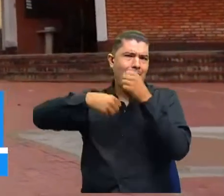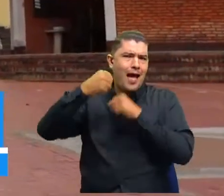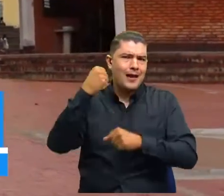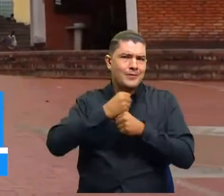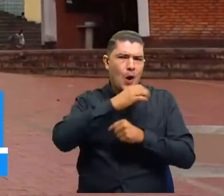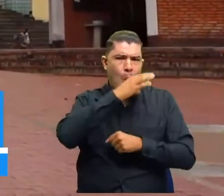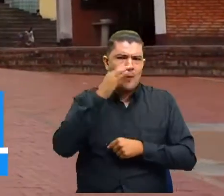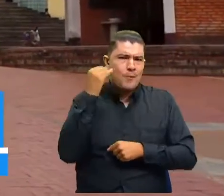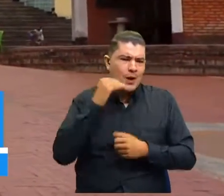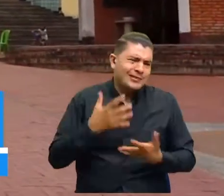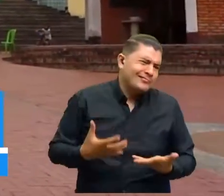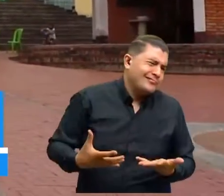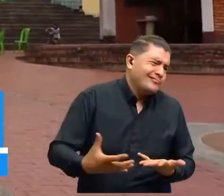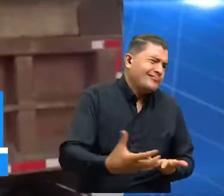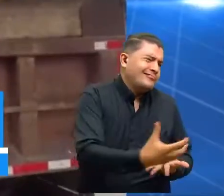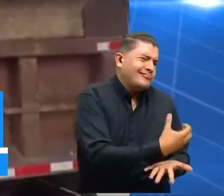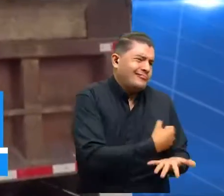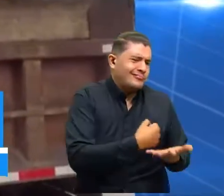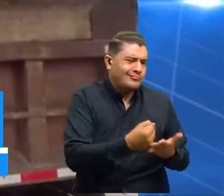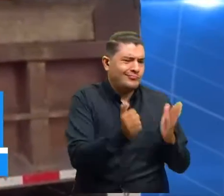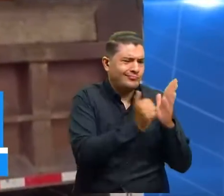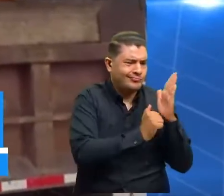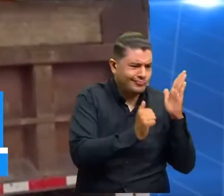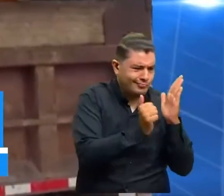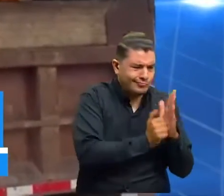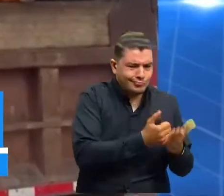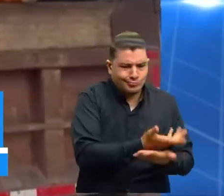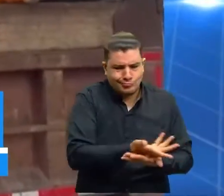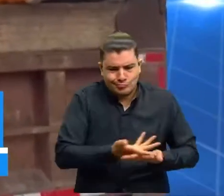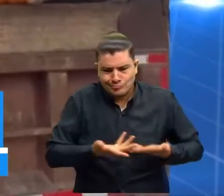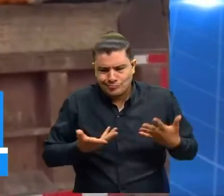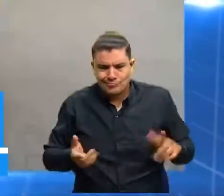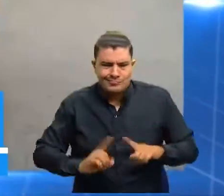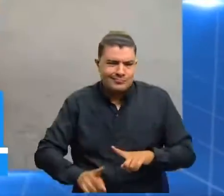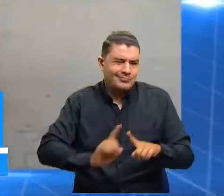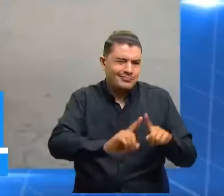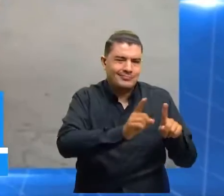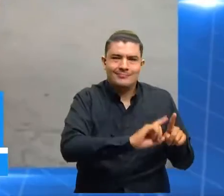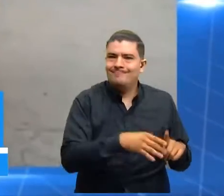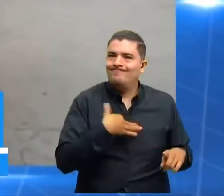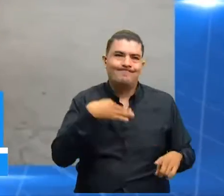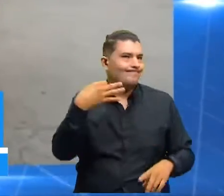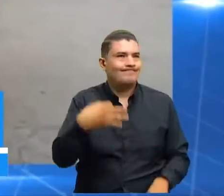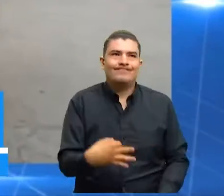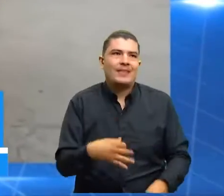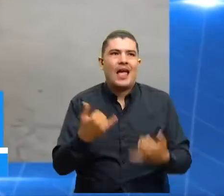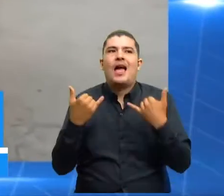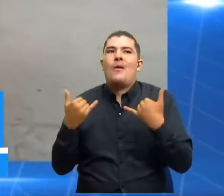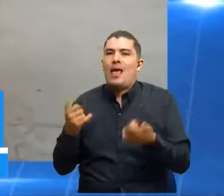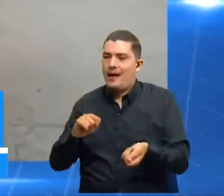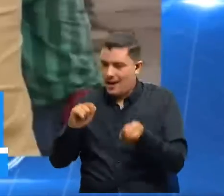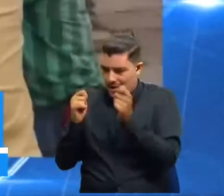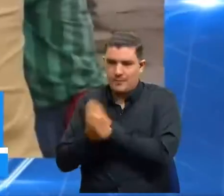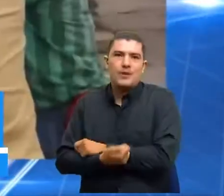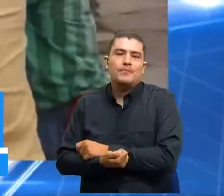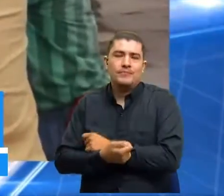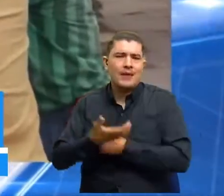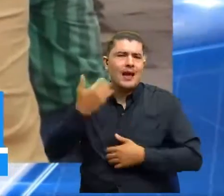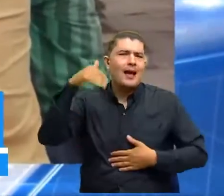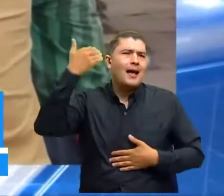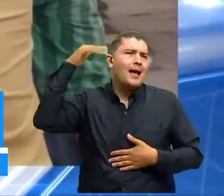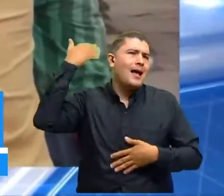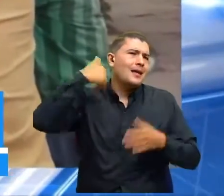en nuestro municipio, tanto residuos sólidos como orgánicos, de manera indigna. Las basuras se recolectaban desde